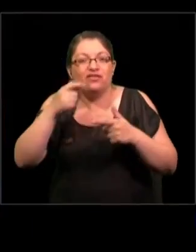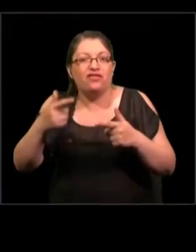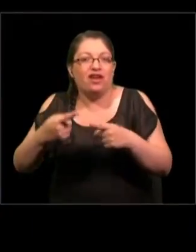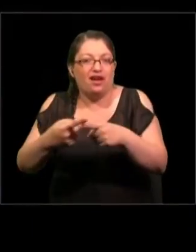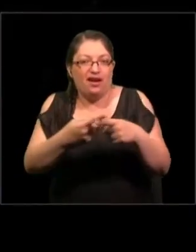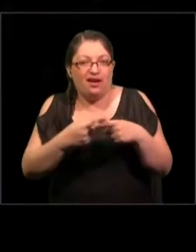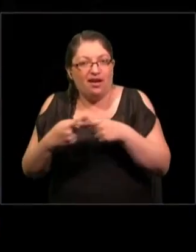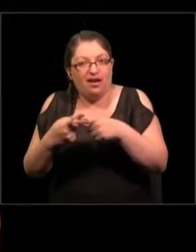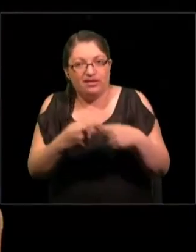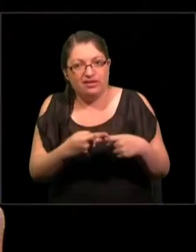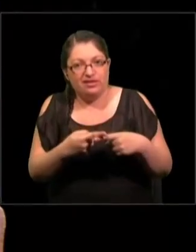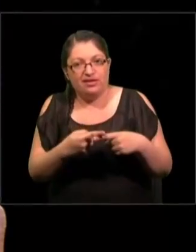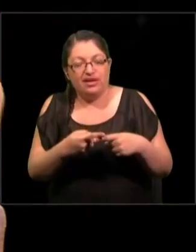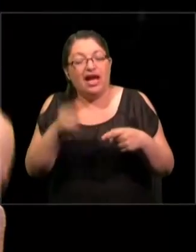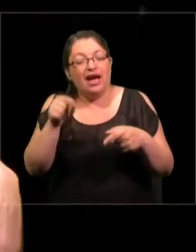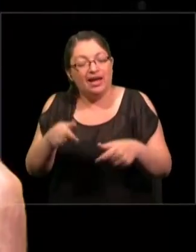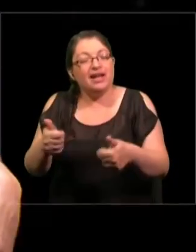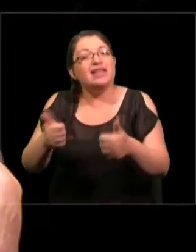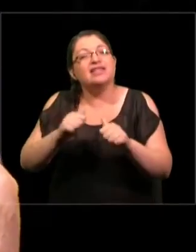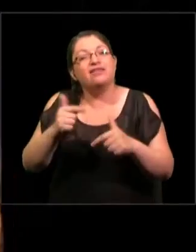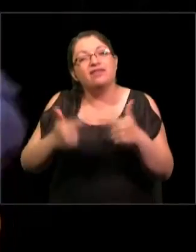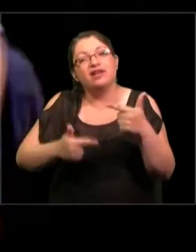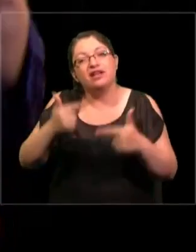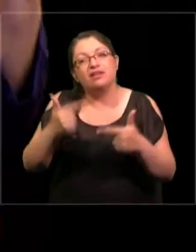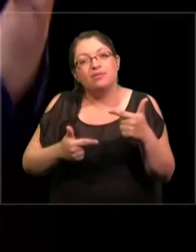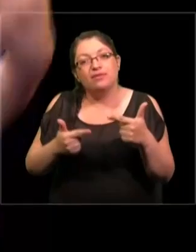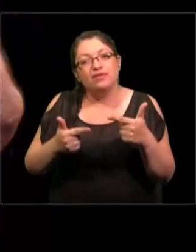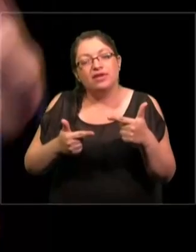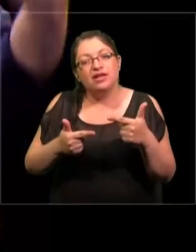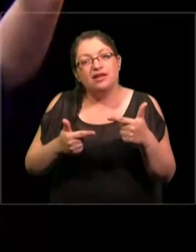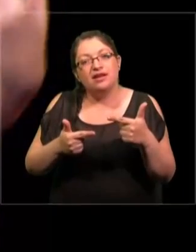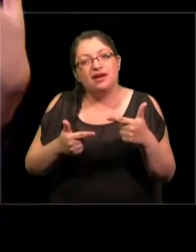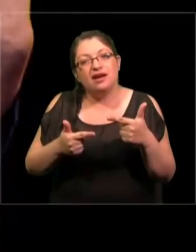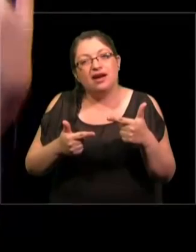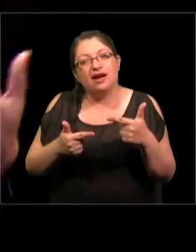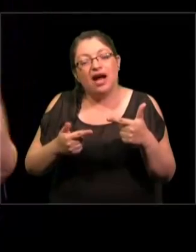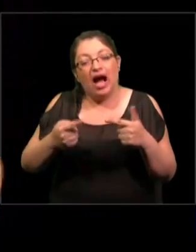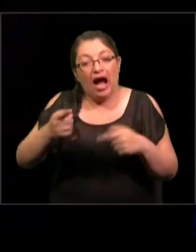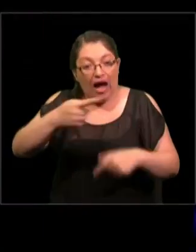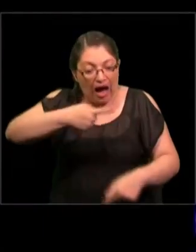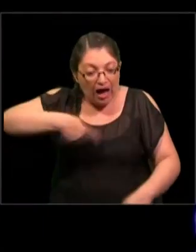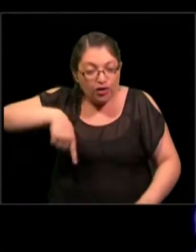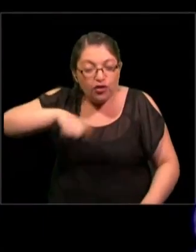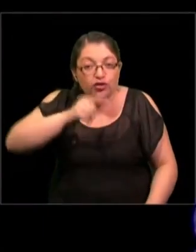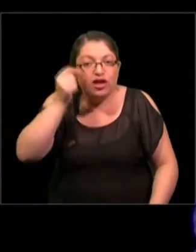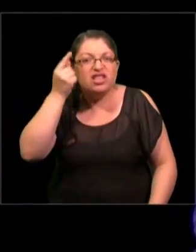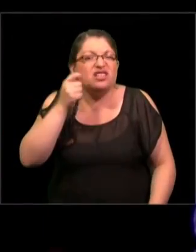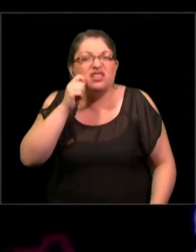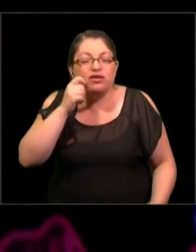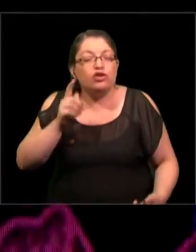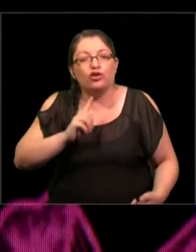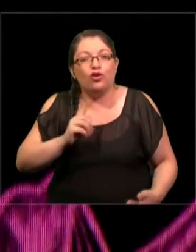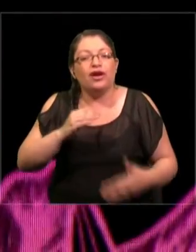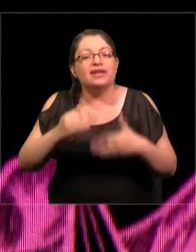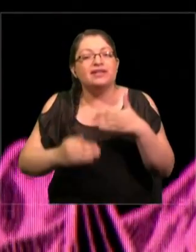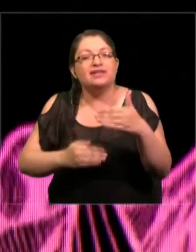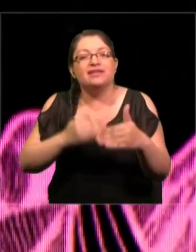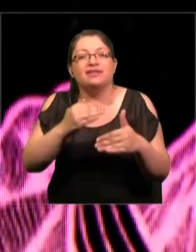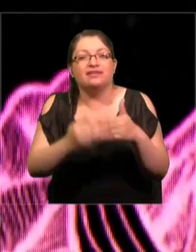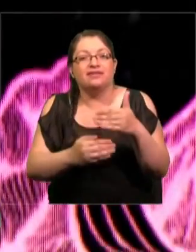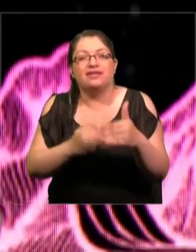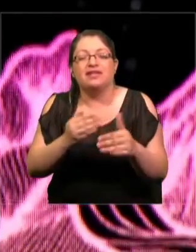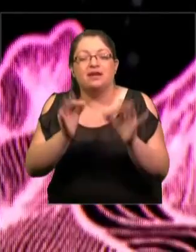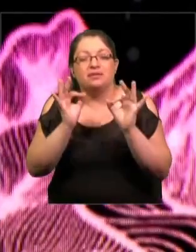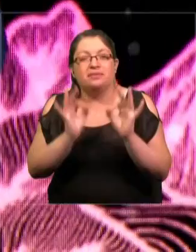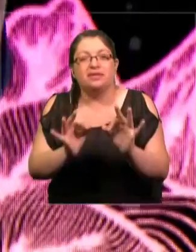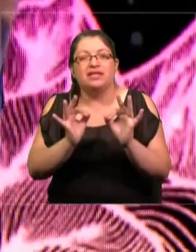en ese sentido, el desafío de la política no es definirnos a nosotros, sino es avanzar específicamente